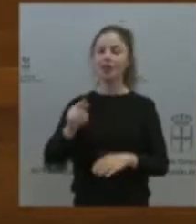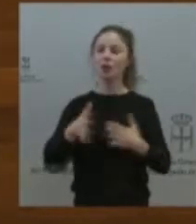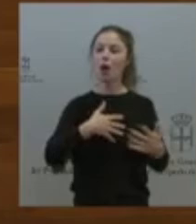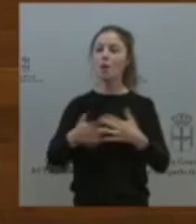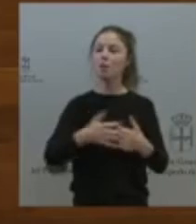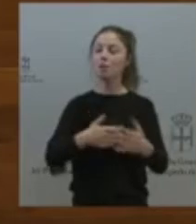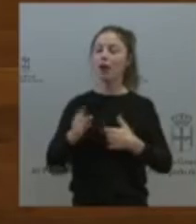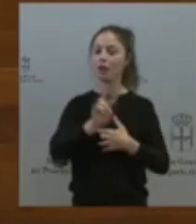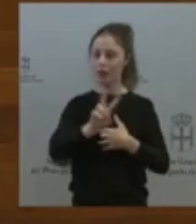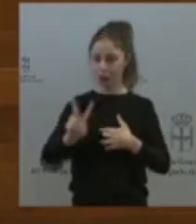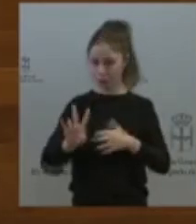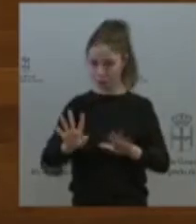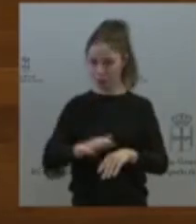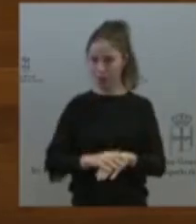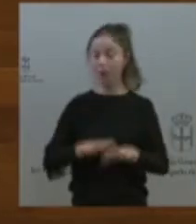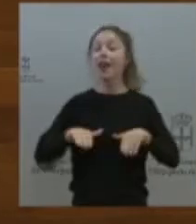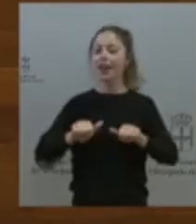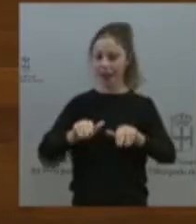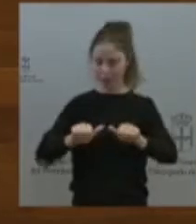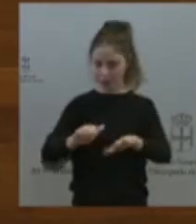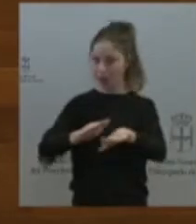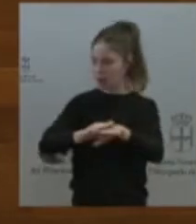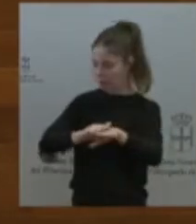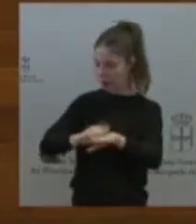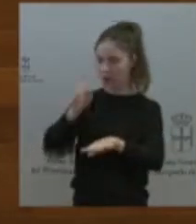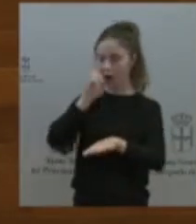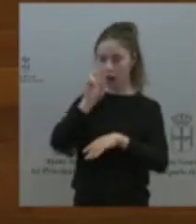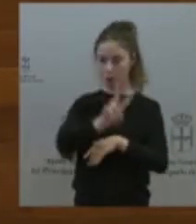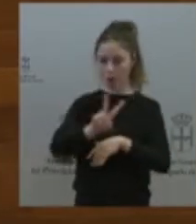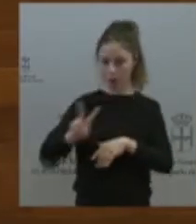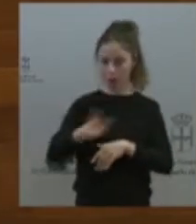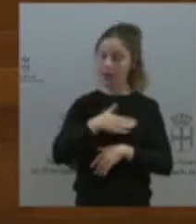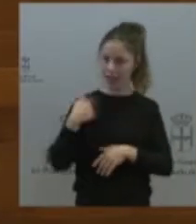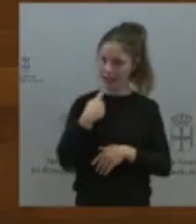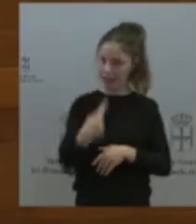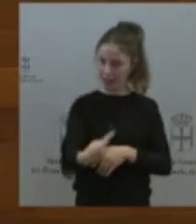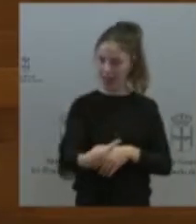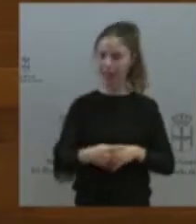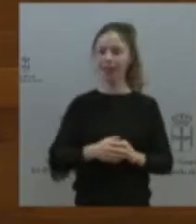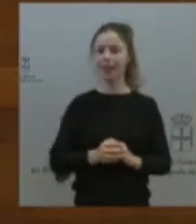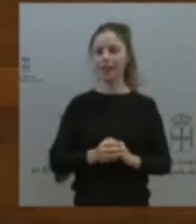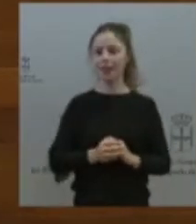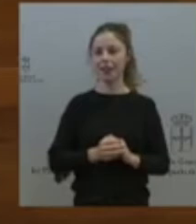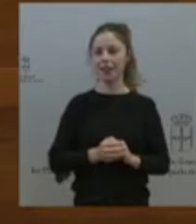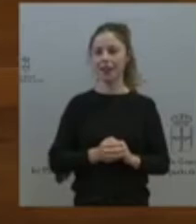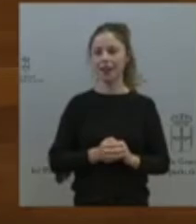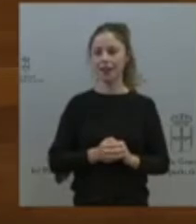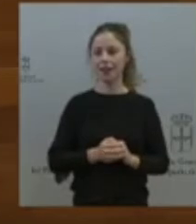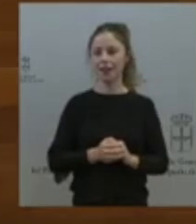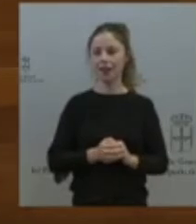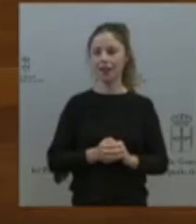Rehabilitación, esta es, perdonar, junio de 2022, lo que quería decir, está en baja, tiene que hacer un proceso de